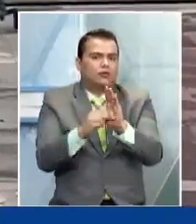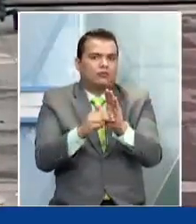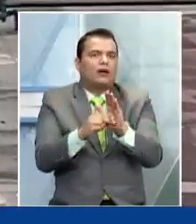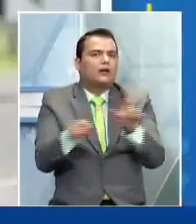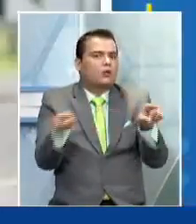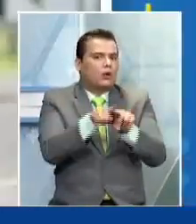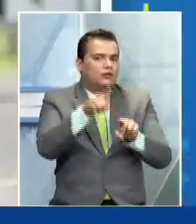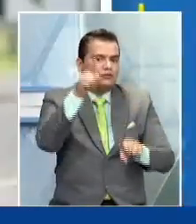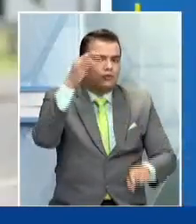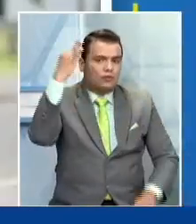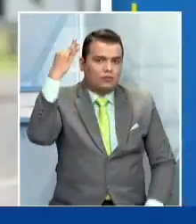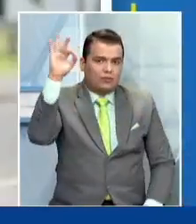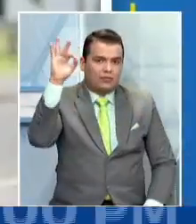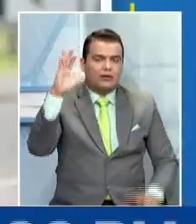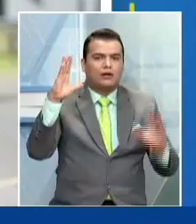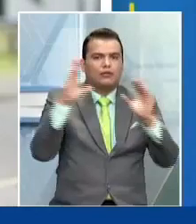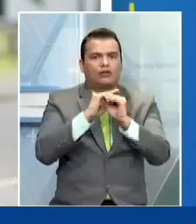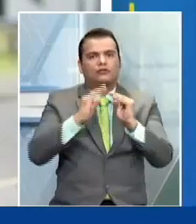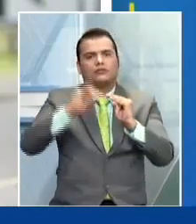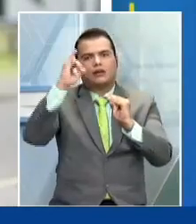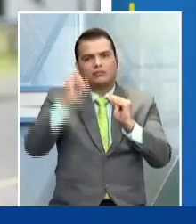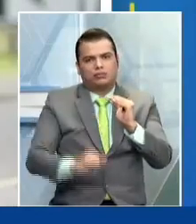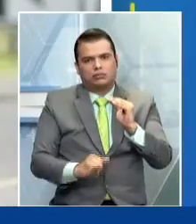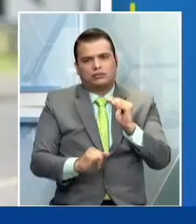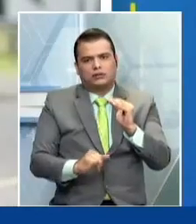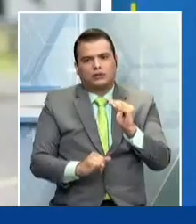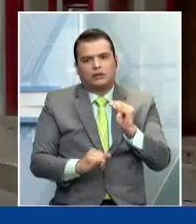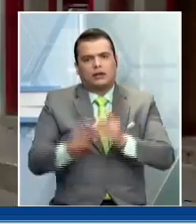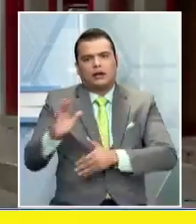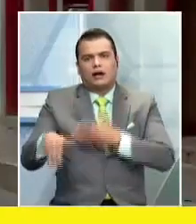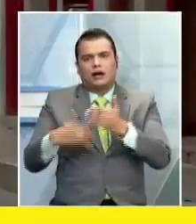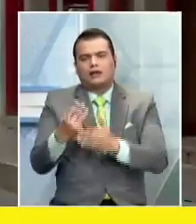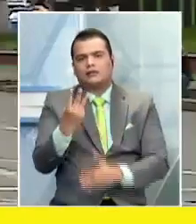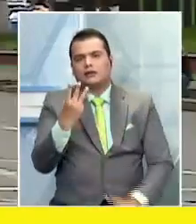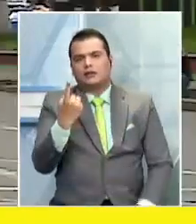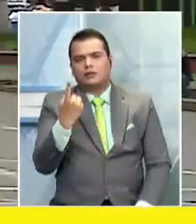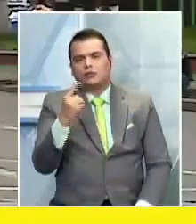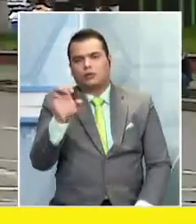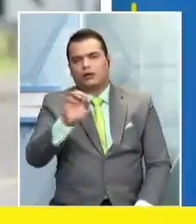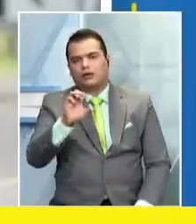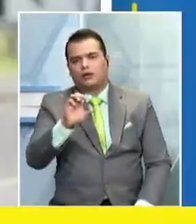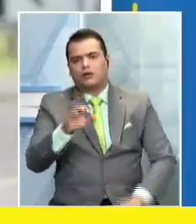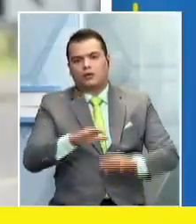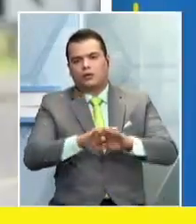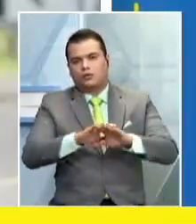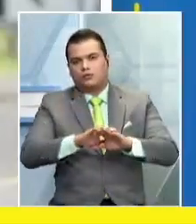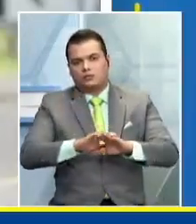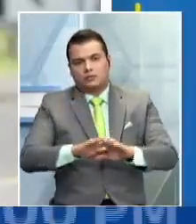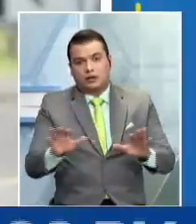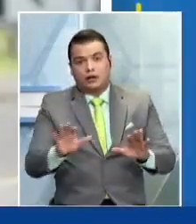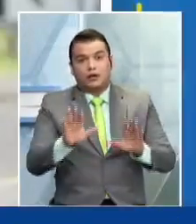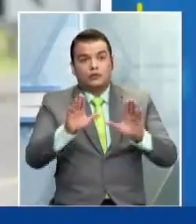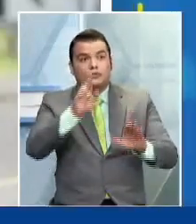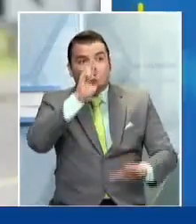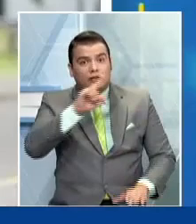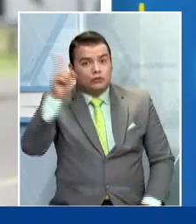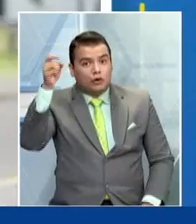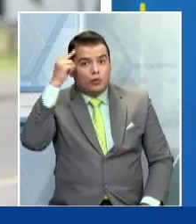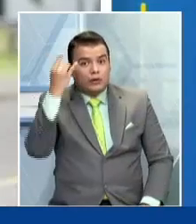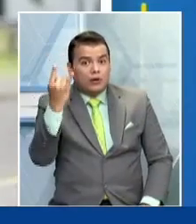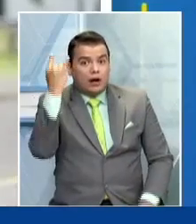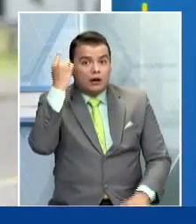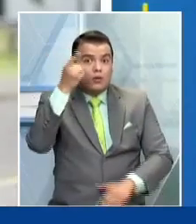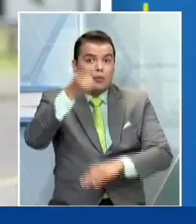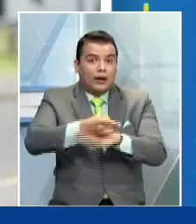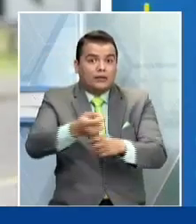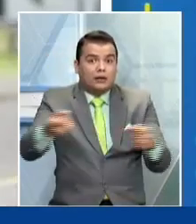en Palmira. Toque de queda nocturno de aquí al 31 de enero. Estas medidas estarán vigentes siempre y cuando el gobierno nacional no emita ninguna